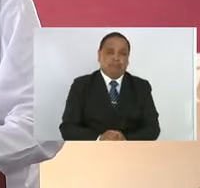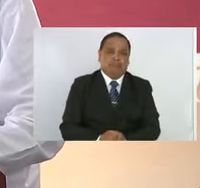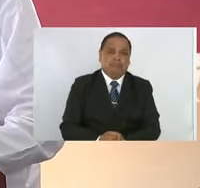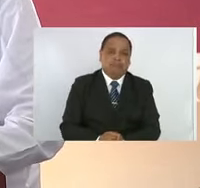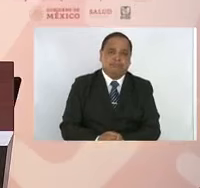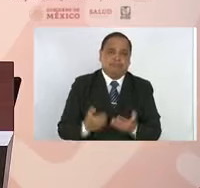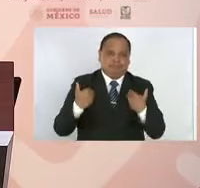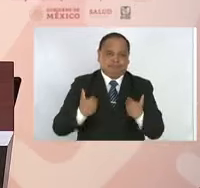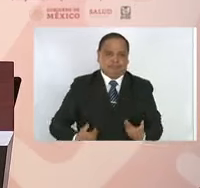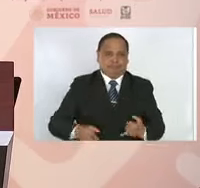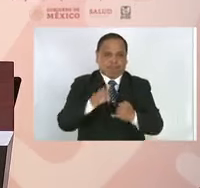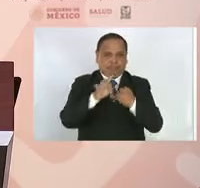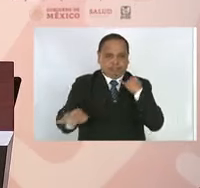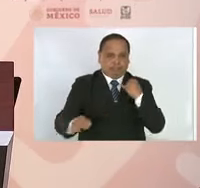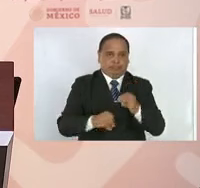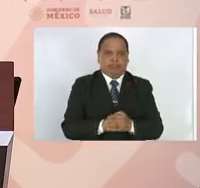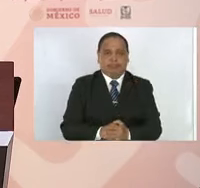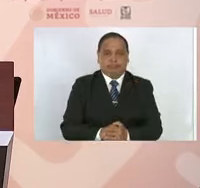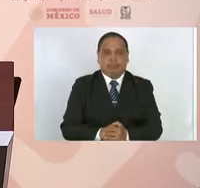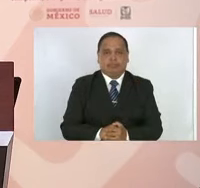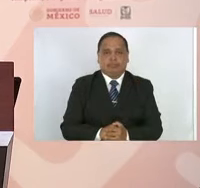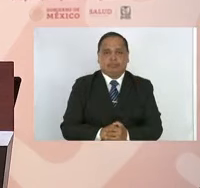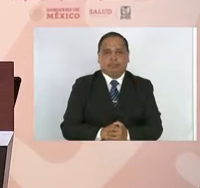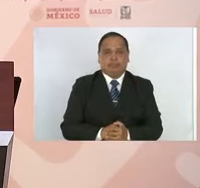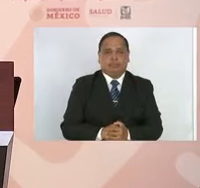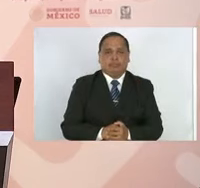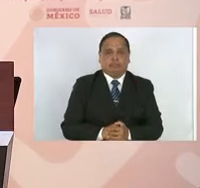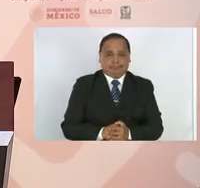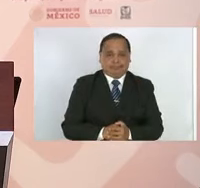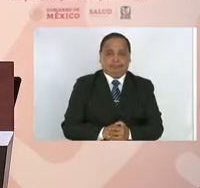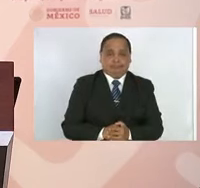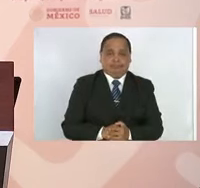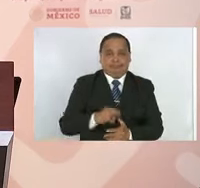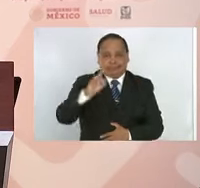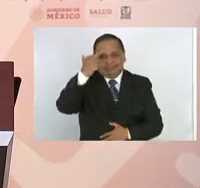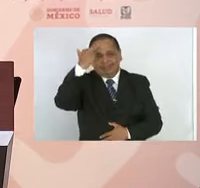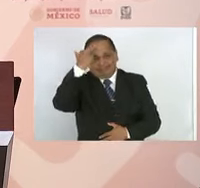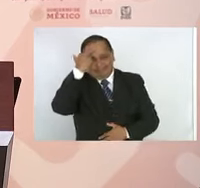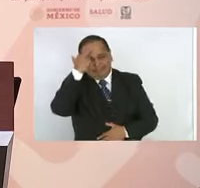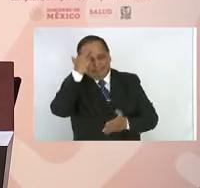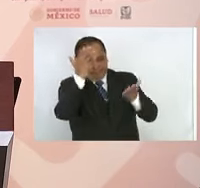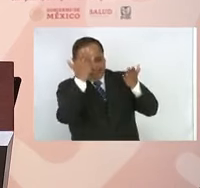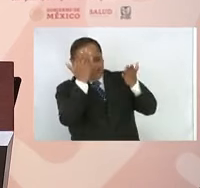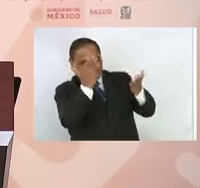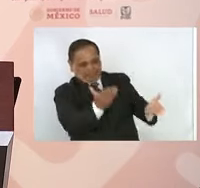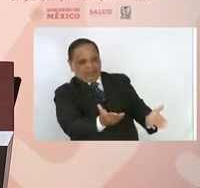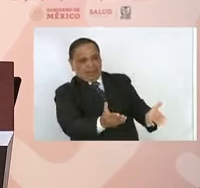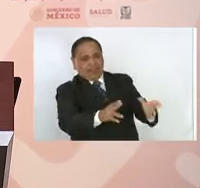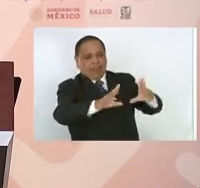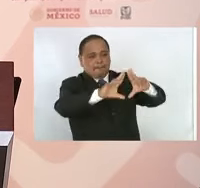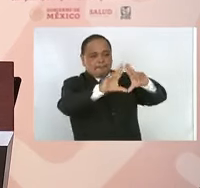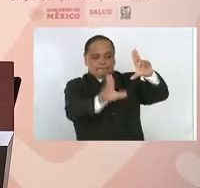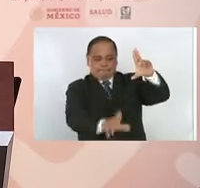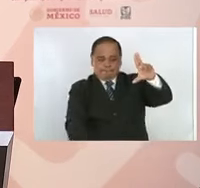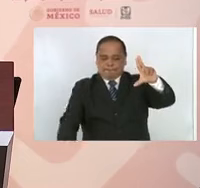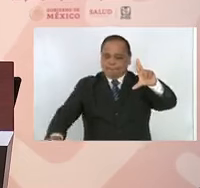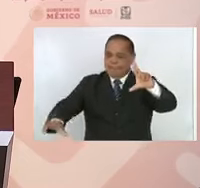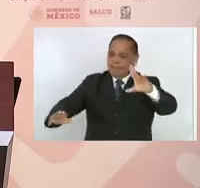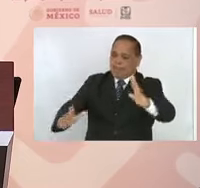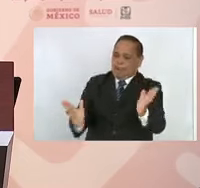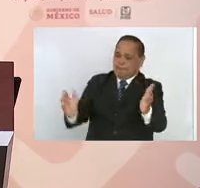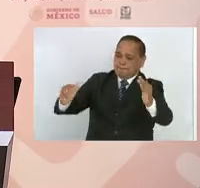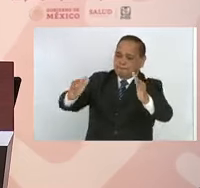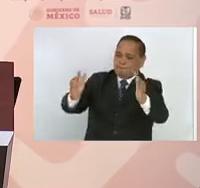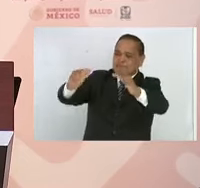Termino recordándoles que su recorrido por las ruinas más bellas de México no están a la